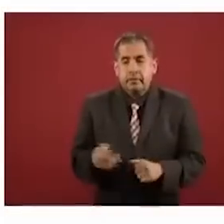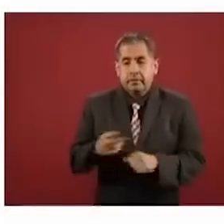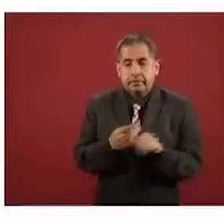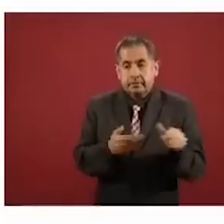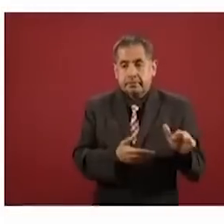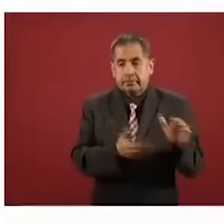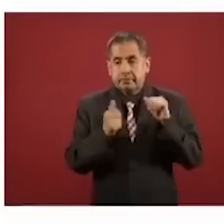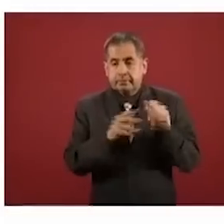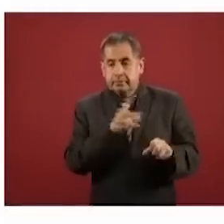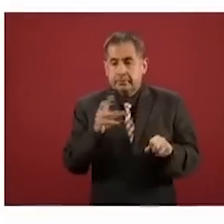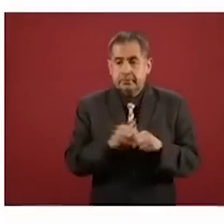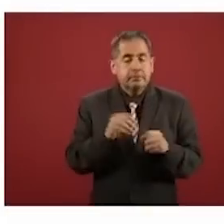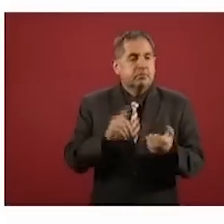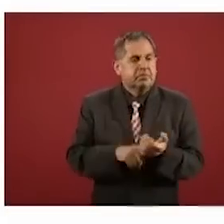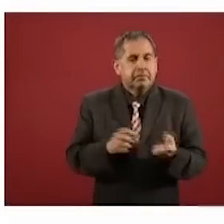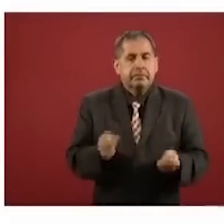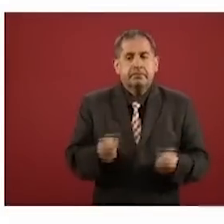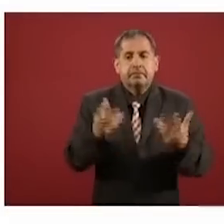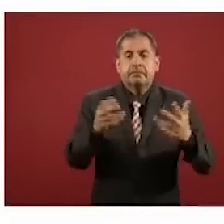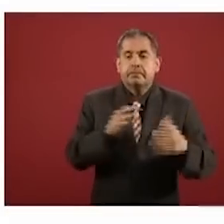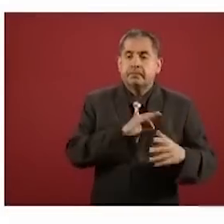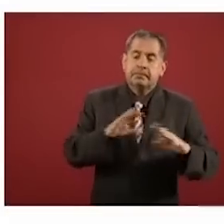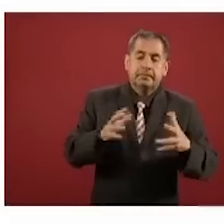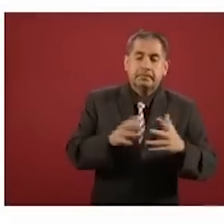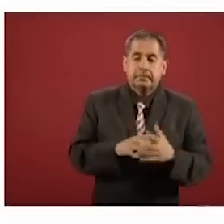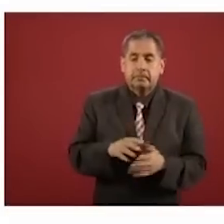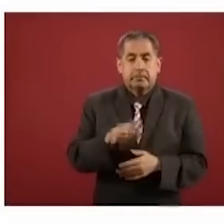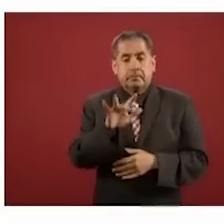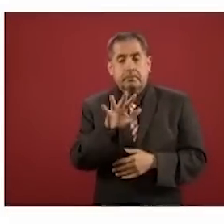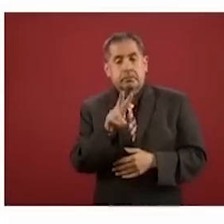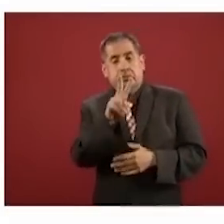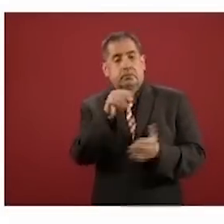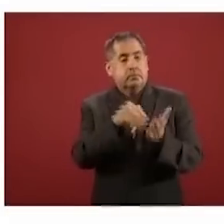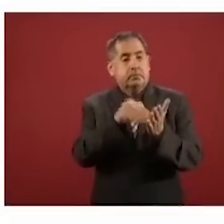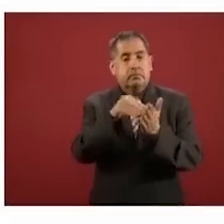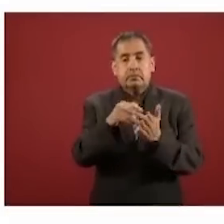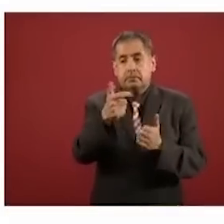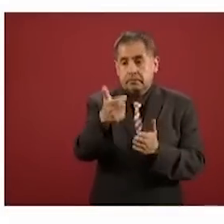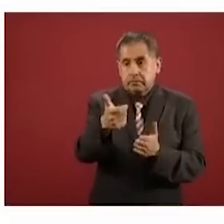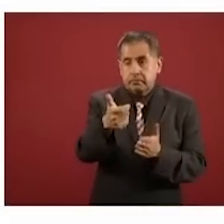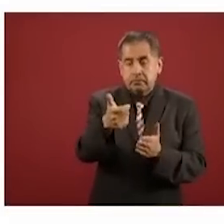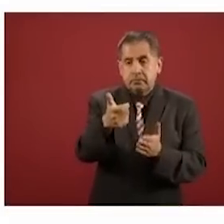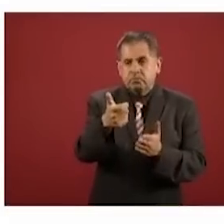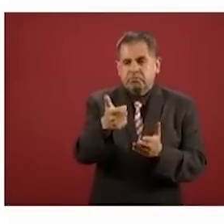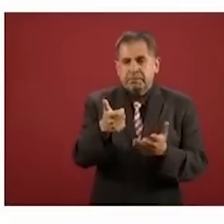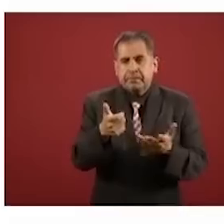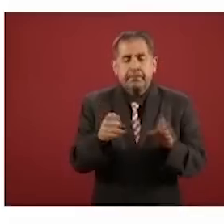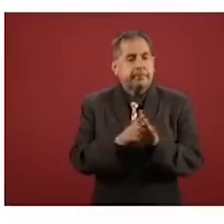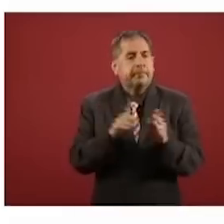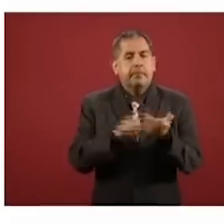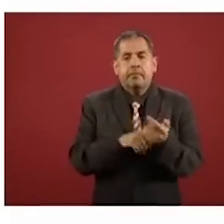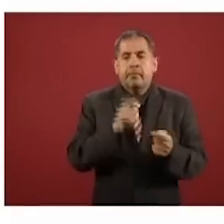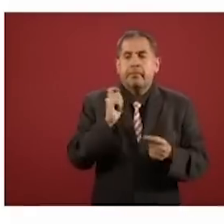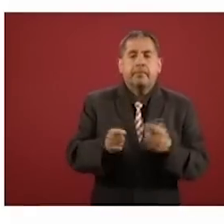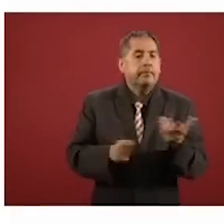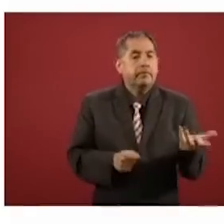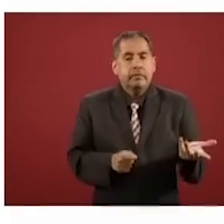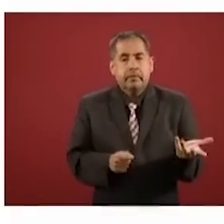fue alrededor de aproximadamente 52 millones de pesos. ¿Qué destaca el